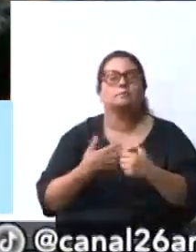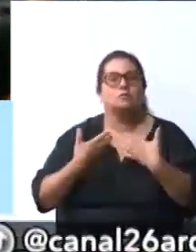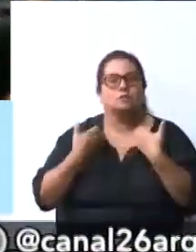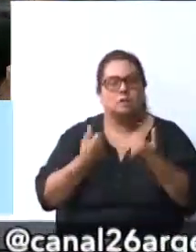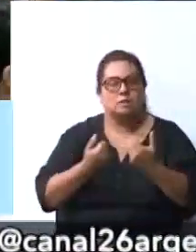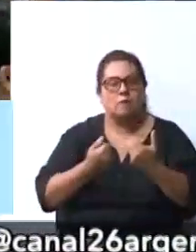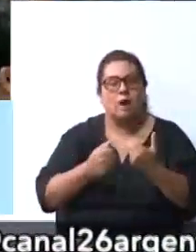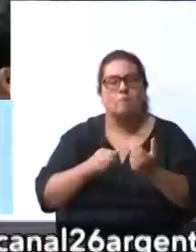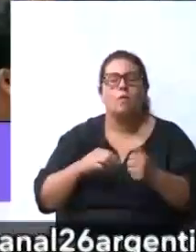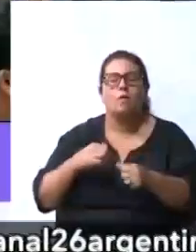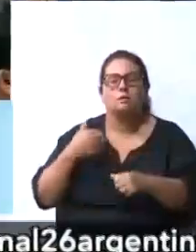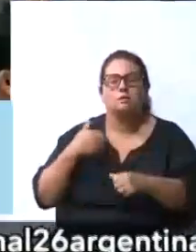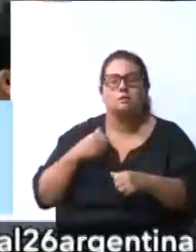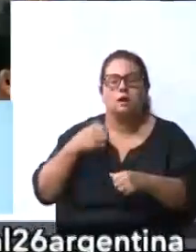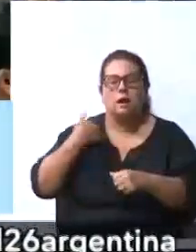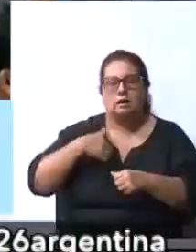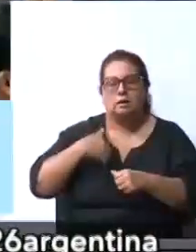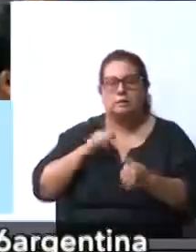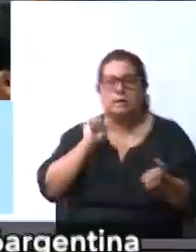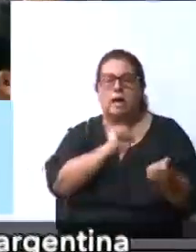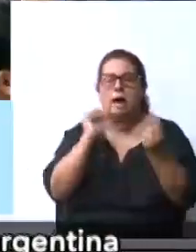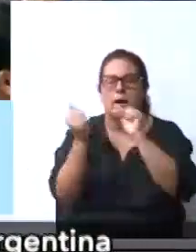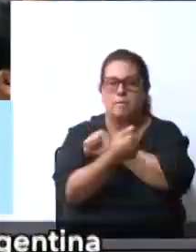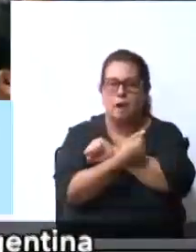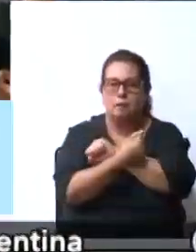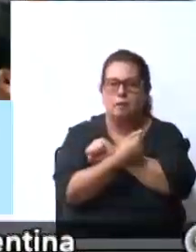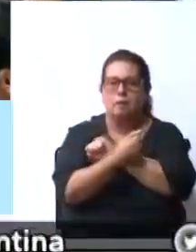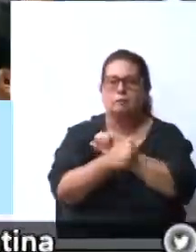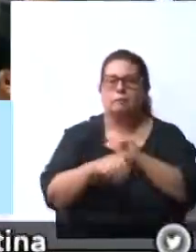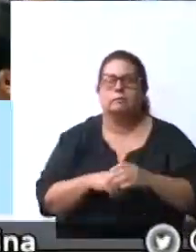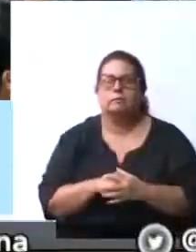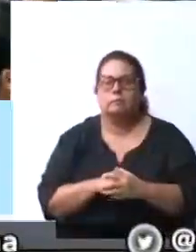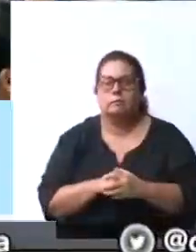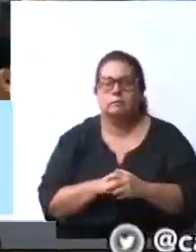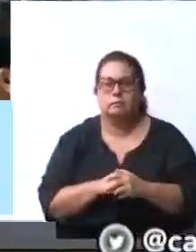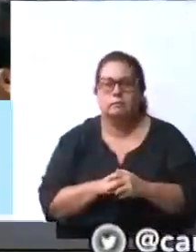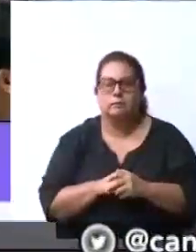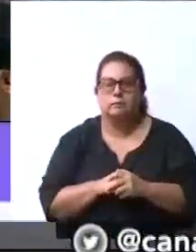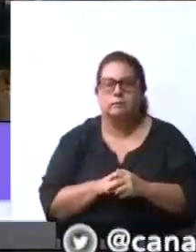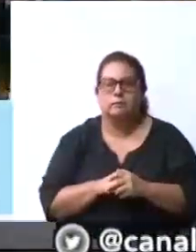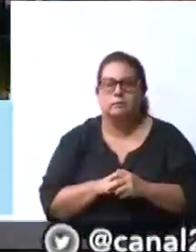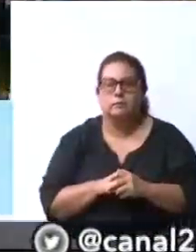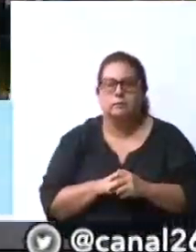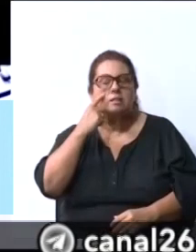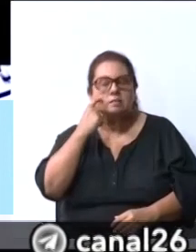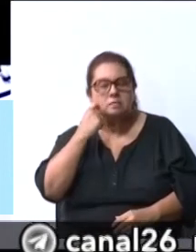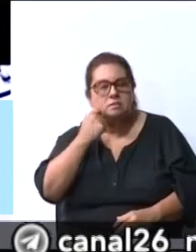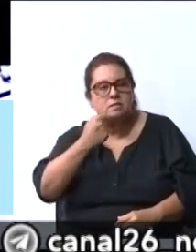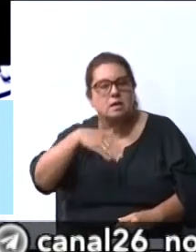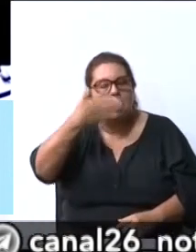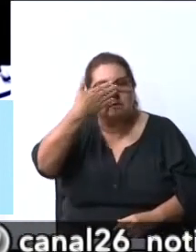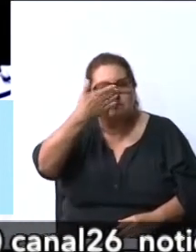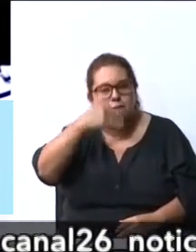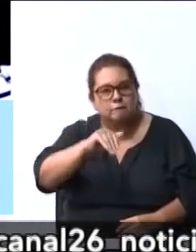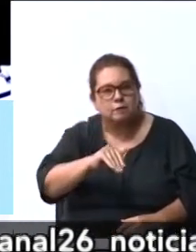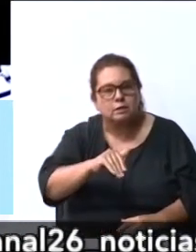Nosotros dejamos transformaciones en marcha y un plan hacia el 2030 para allanarle el camino a quien la gente